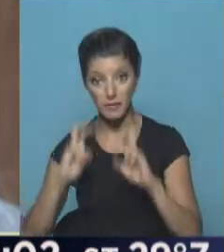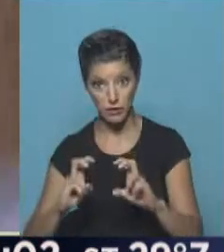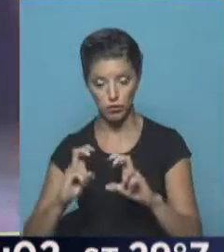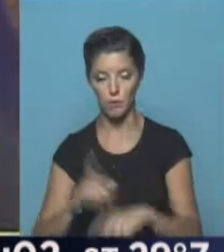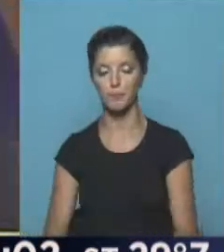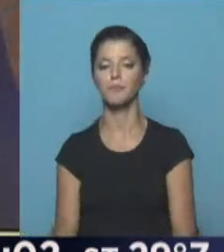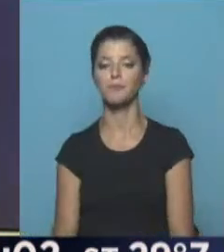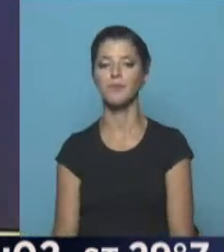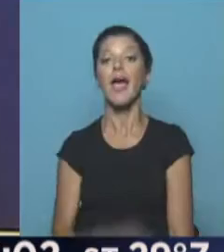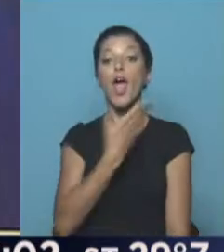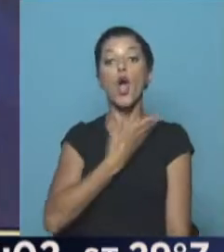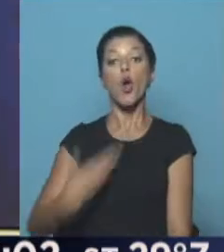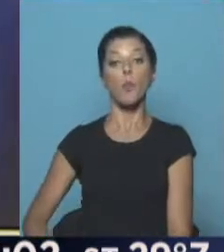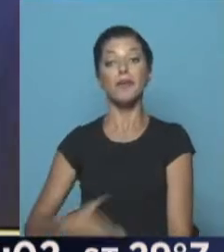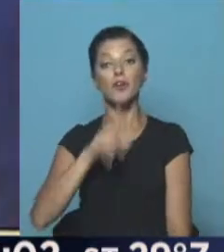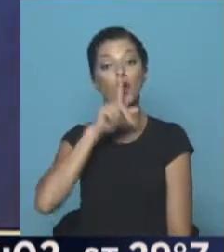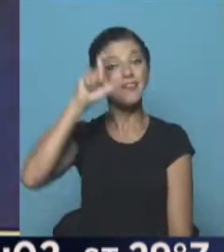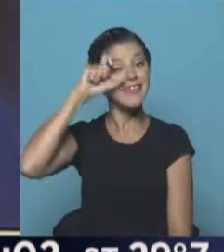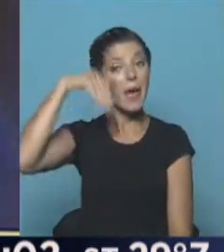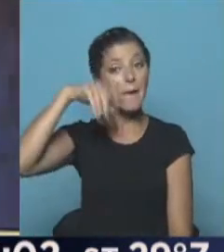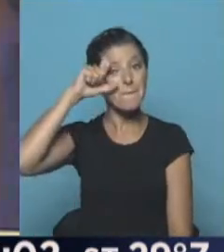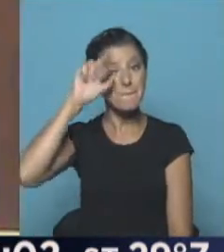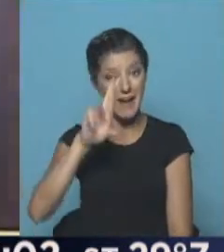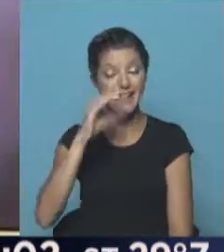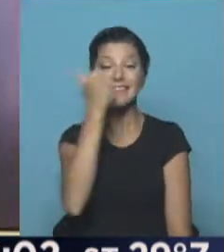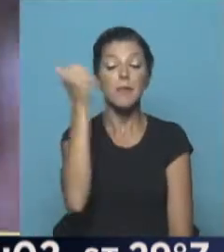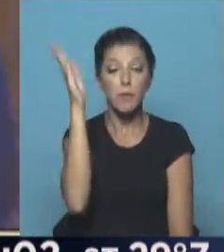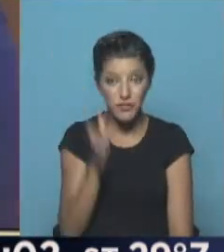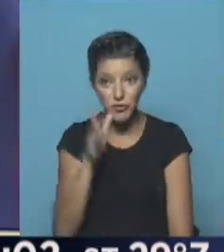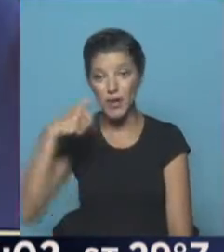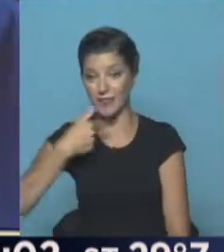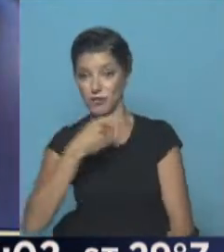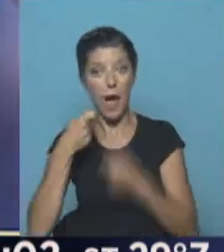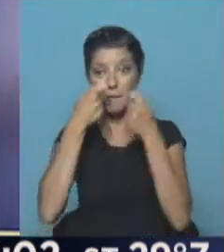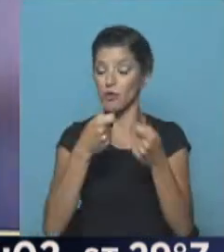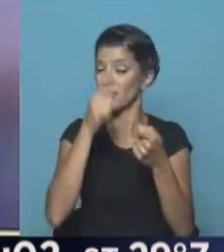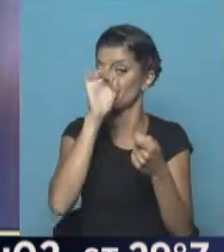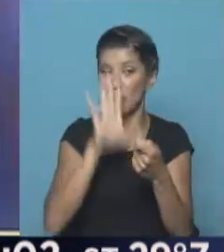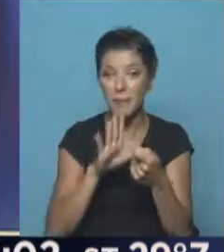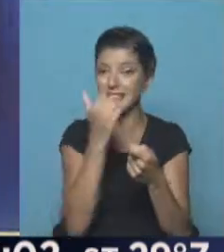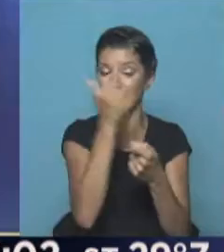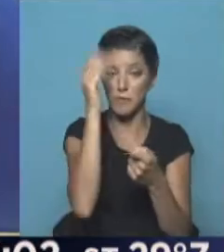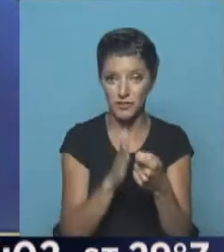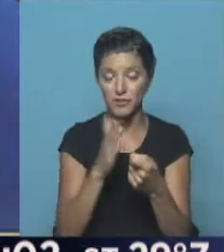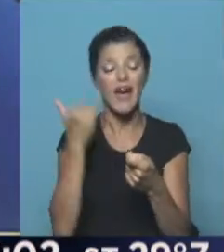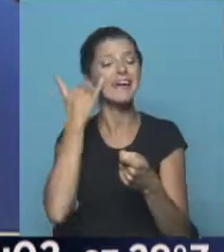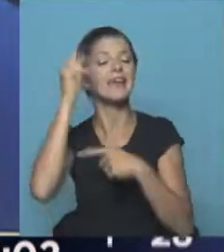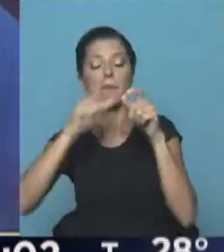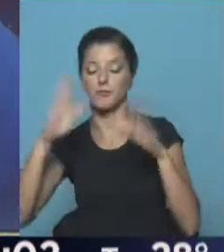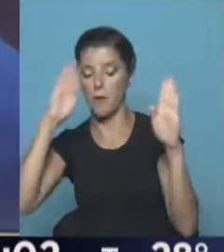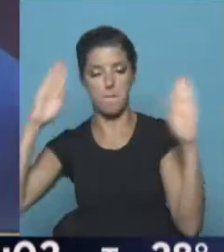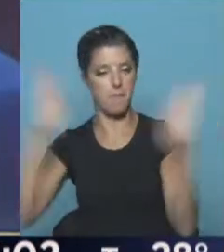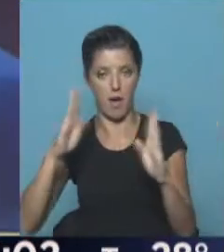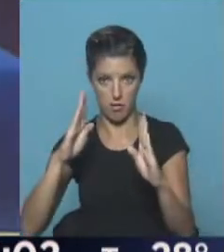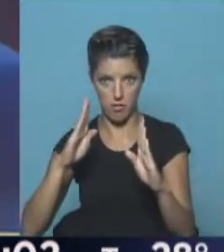gobierno de michel temer tiene apenas un 6% de popularidad la gente ya no soporta lo que está ocurriendo en brasil y no está